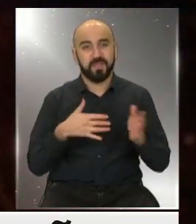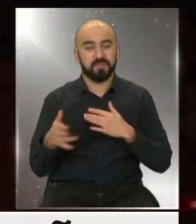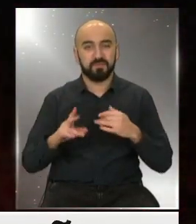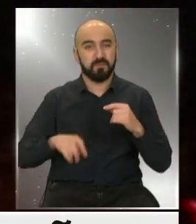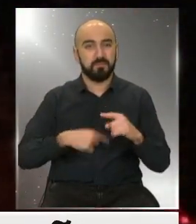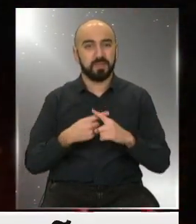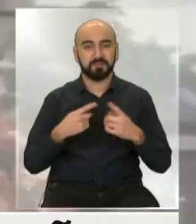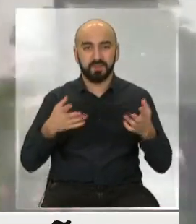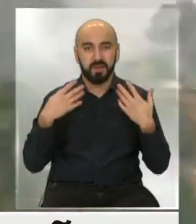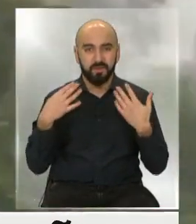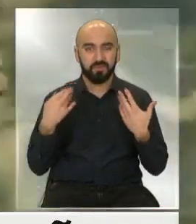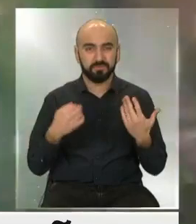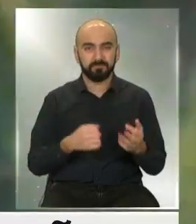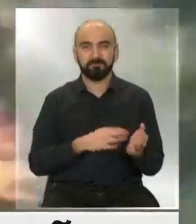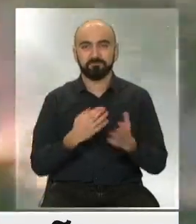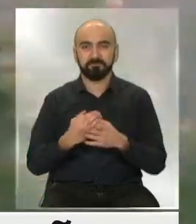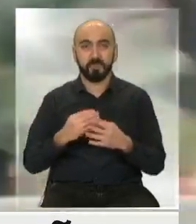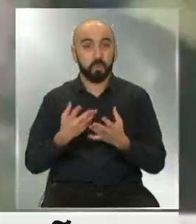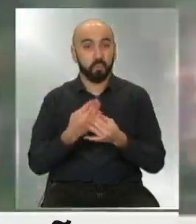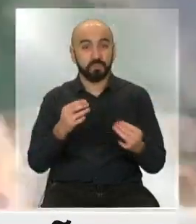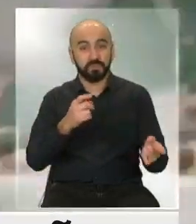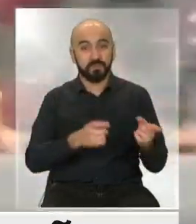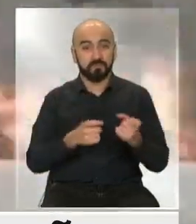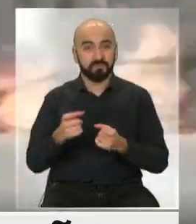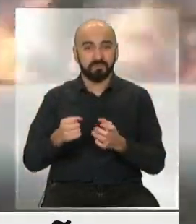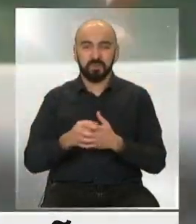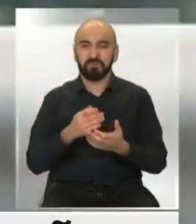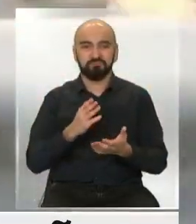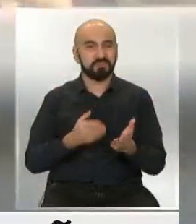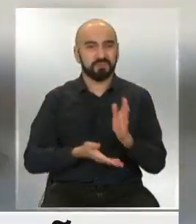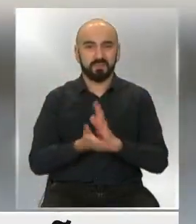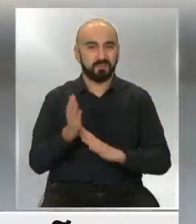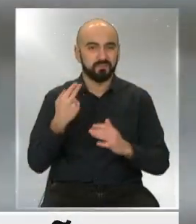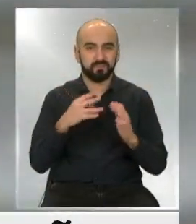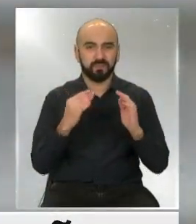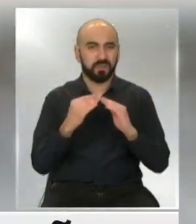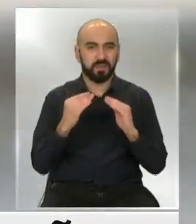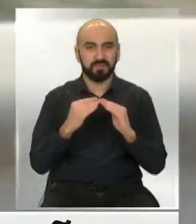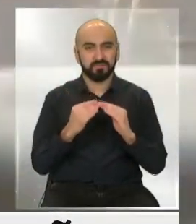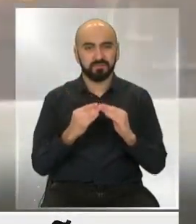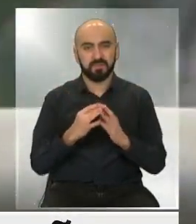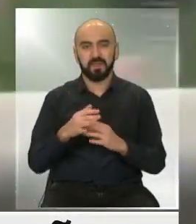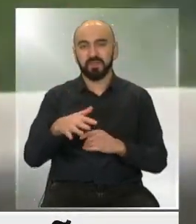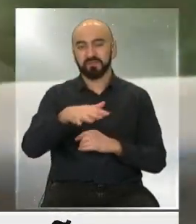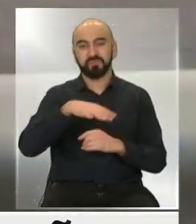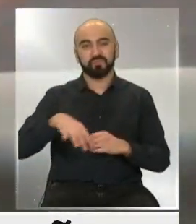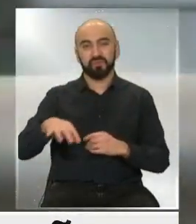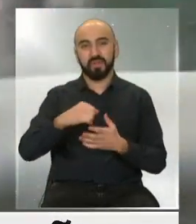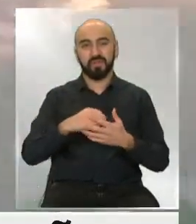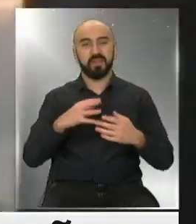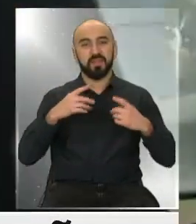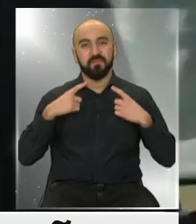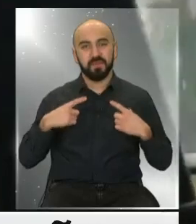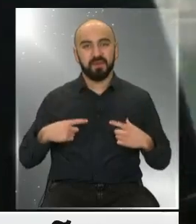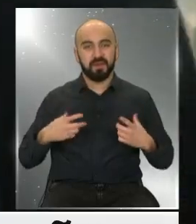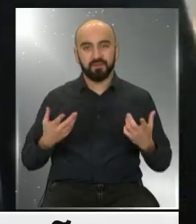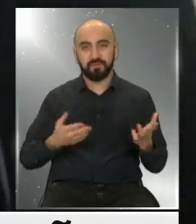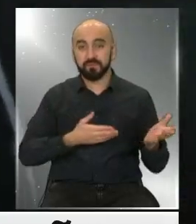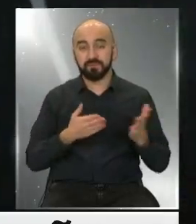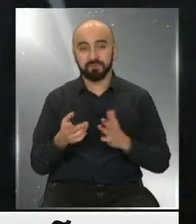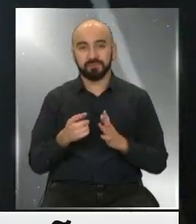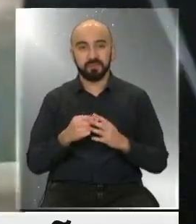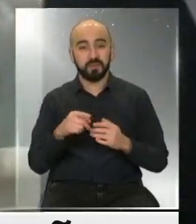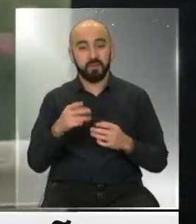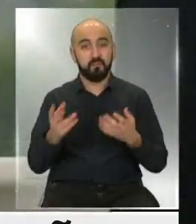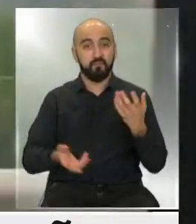altas temperaturas. Muchos han debido abandonar sus casas y cabañas en zonas de veraneo luego de que el fuego